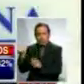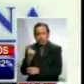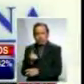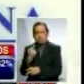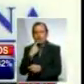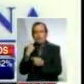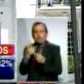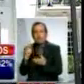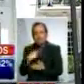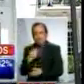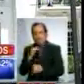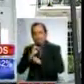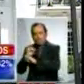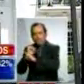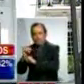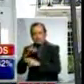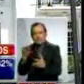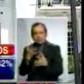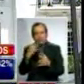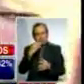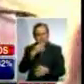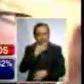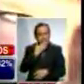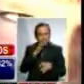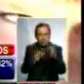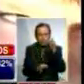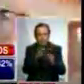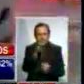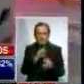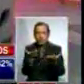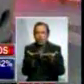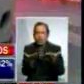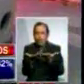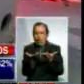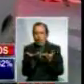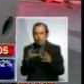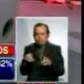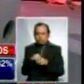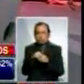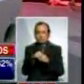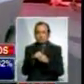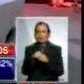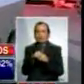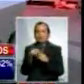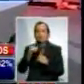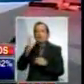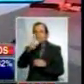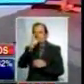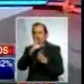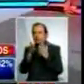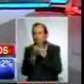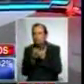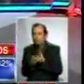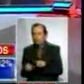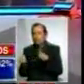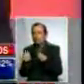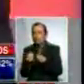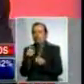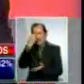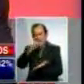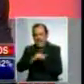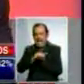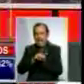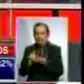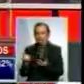lo que queremos es revisar esta jurisprudencia judicial y estamos viendo cómo incorporarla al momento de resolver nuestros los reclamos que nos lleguen